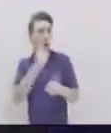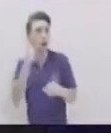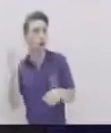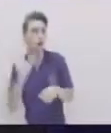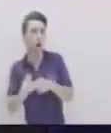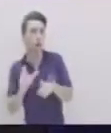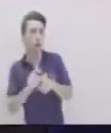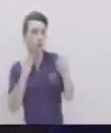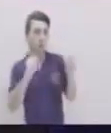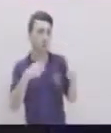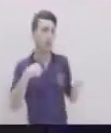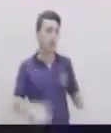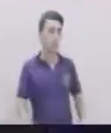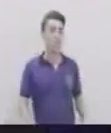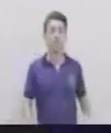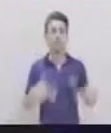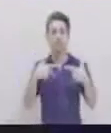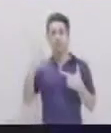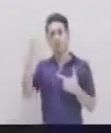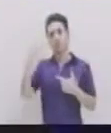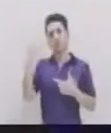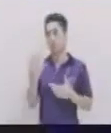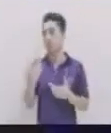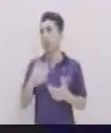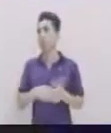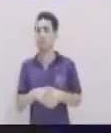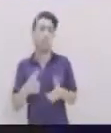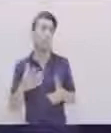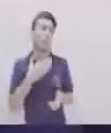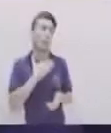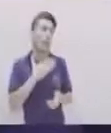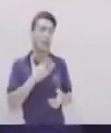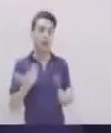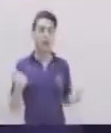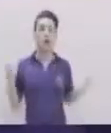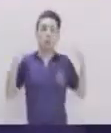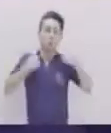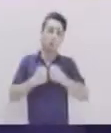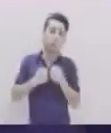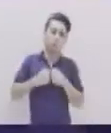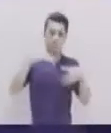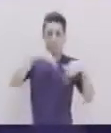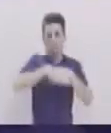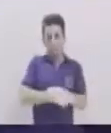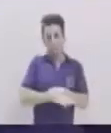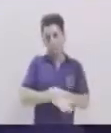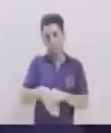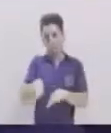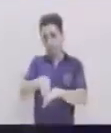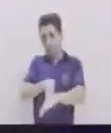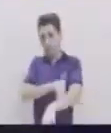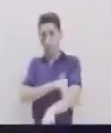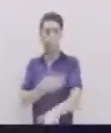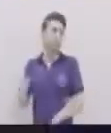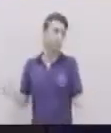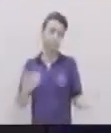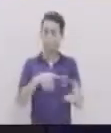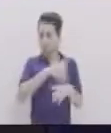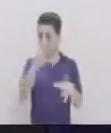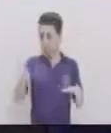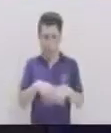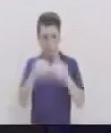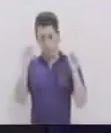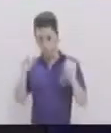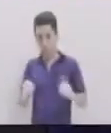otros elementos que utilizamos en la vida cotidiana. Por ejemplo, las playeras, los suéteres, los zapatos, los calcetines. Todo eso